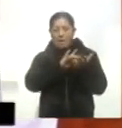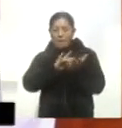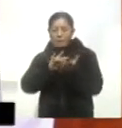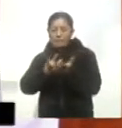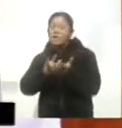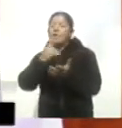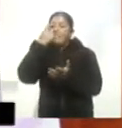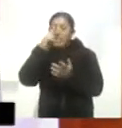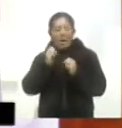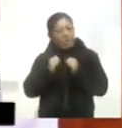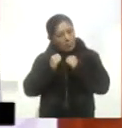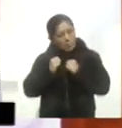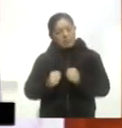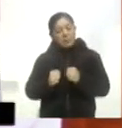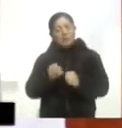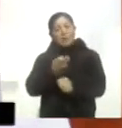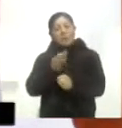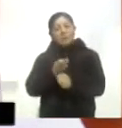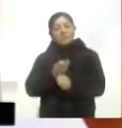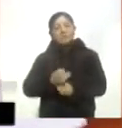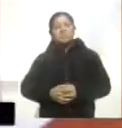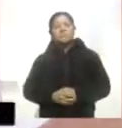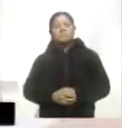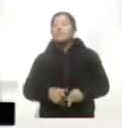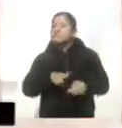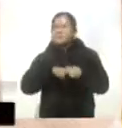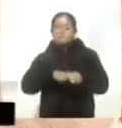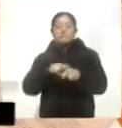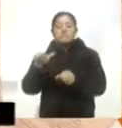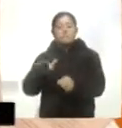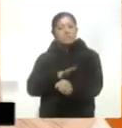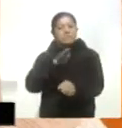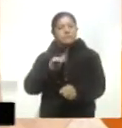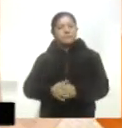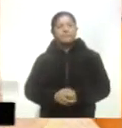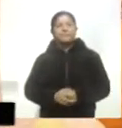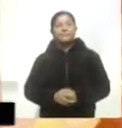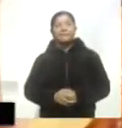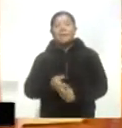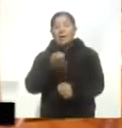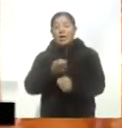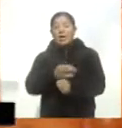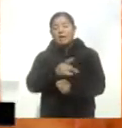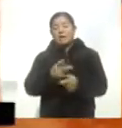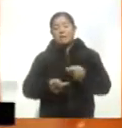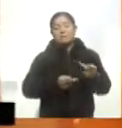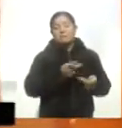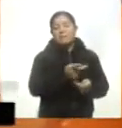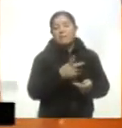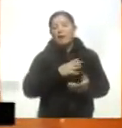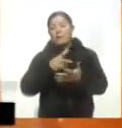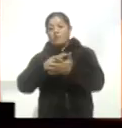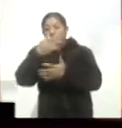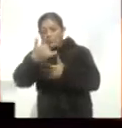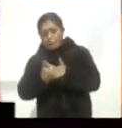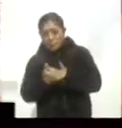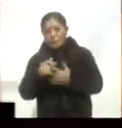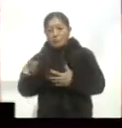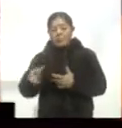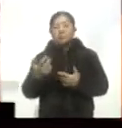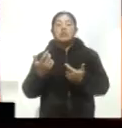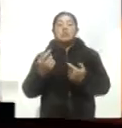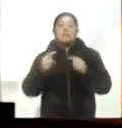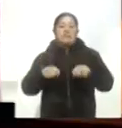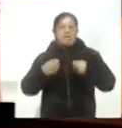su establecimiento y seguir llevando bienestar a sus familias. En esta ocasión recibieron créditos, proyectos productivos y